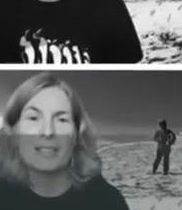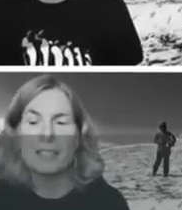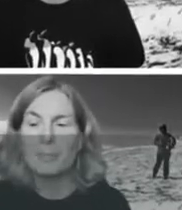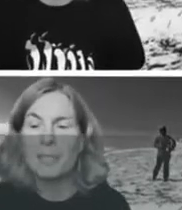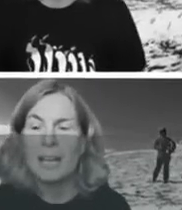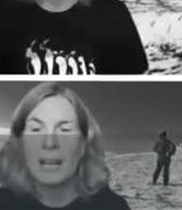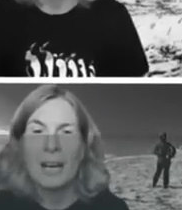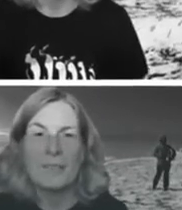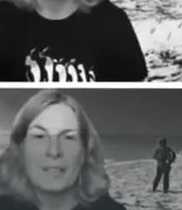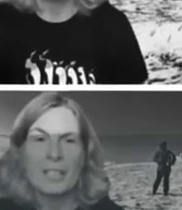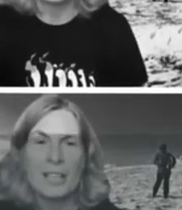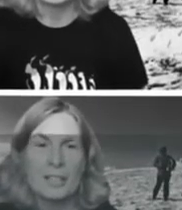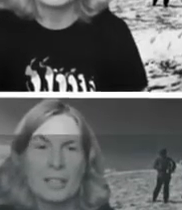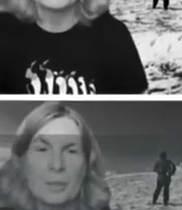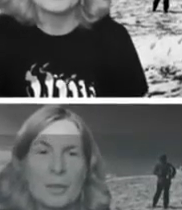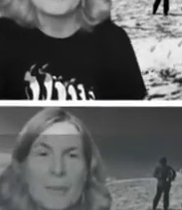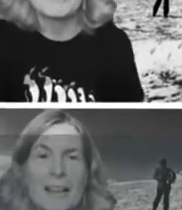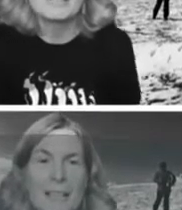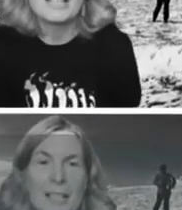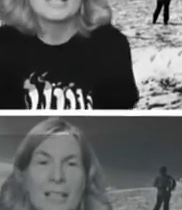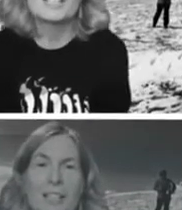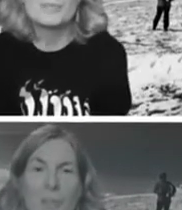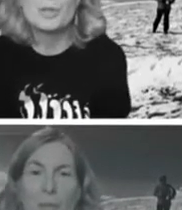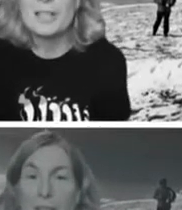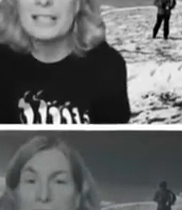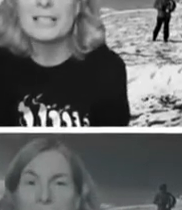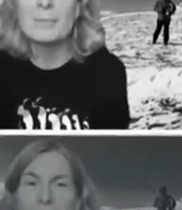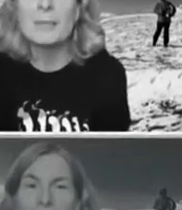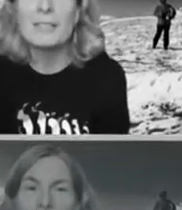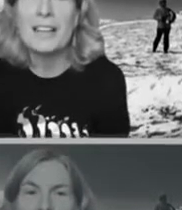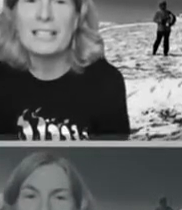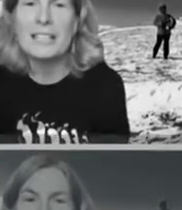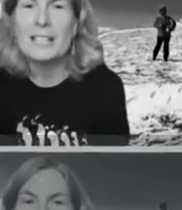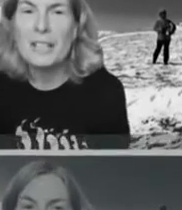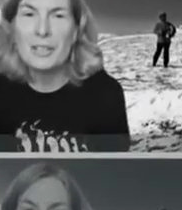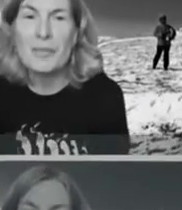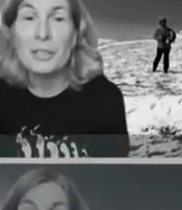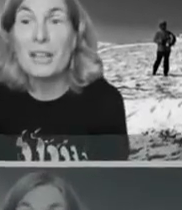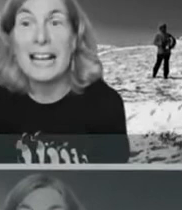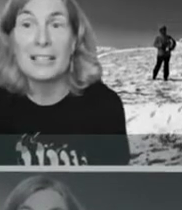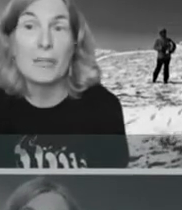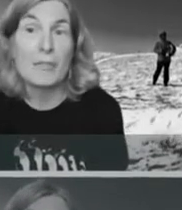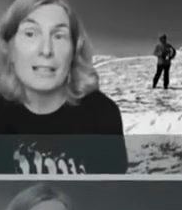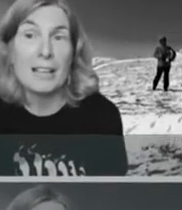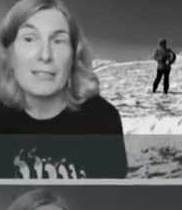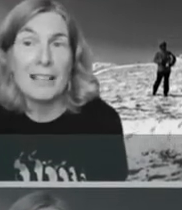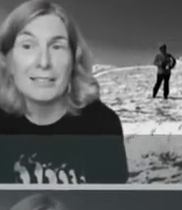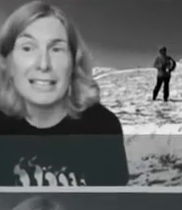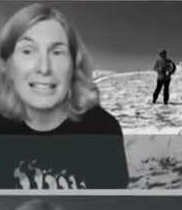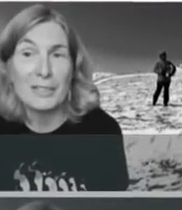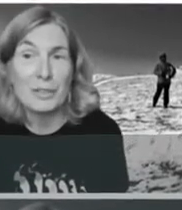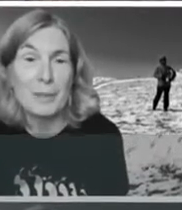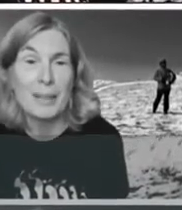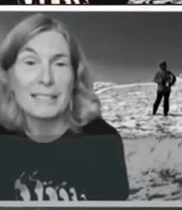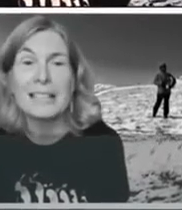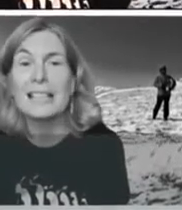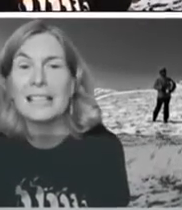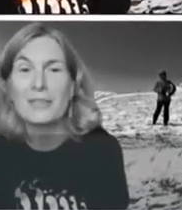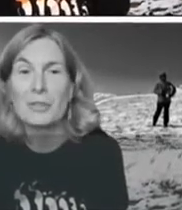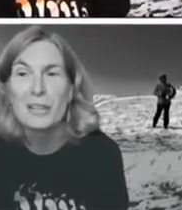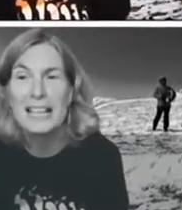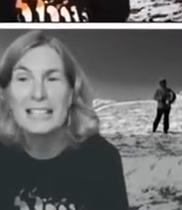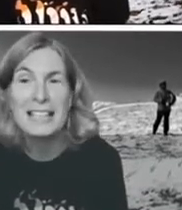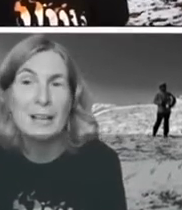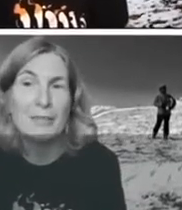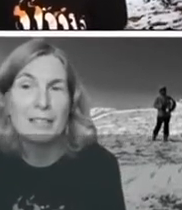si un árbol tiene un anillo amarillo alrededor, no está tan bien. Científicos han observado árboles en Nueva Zelanda